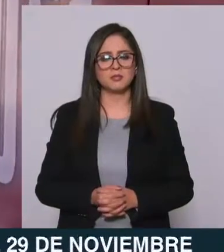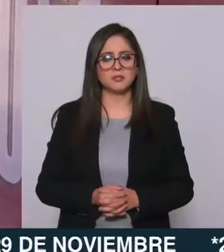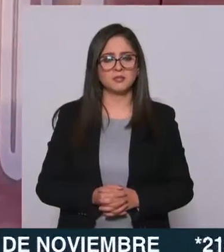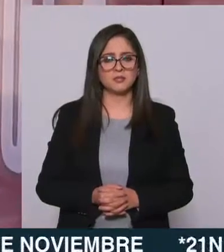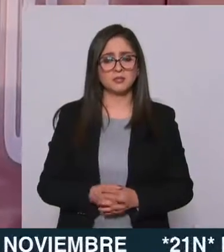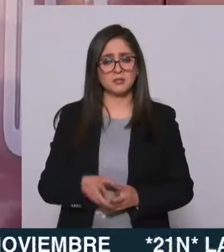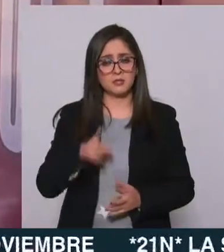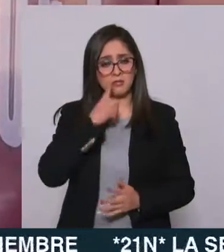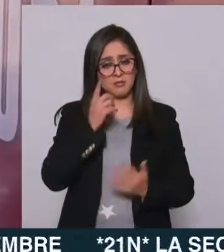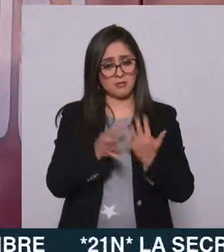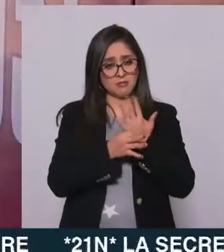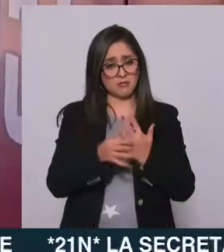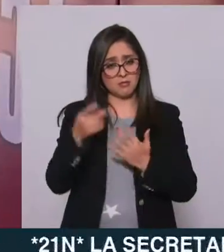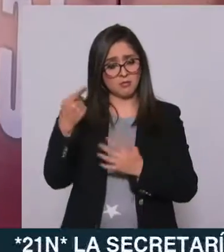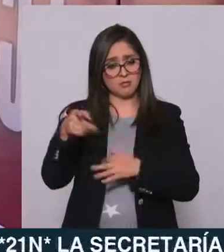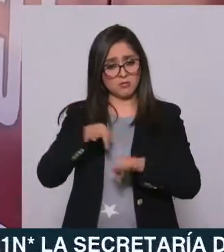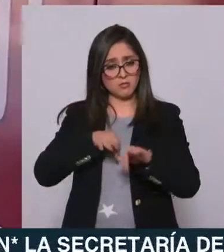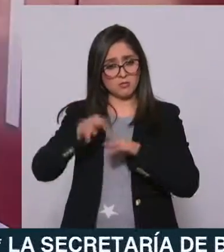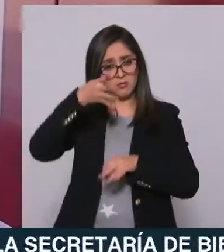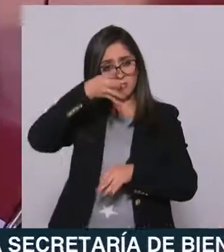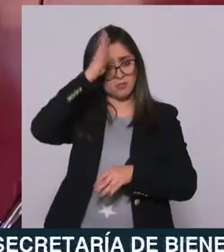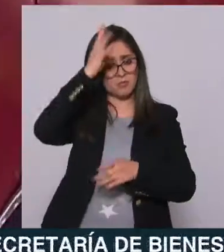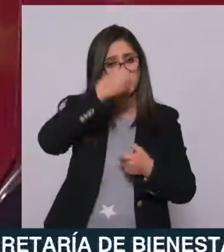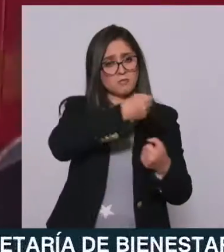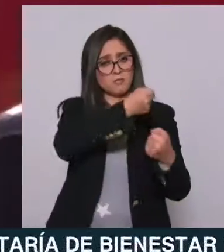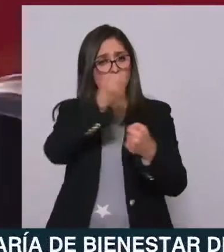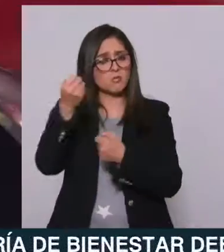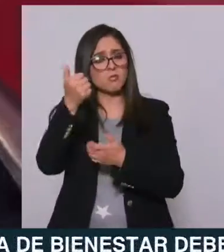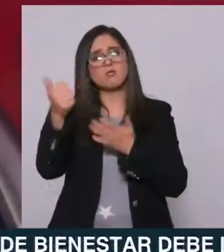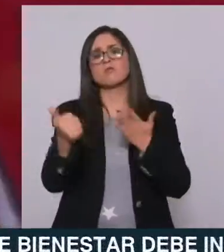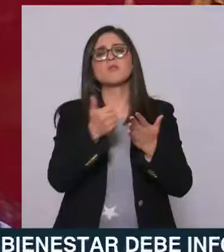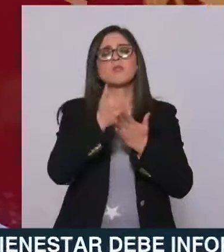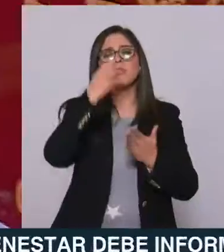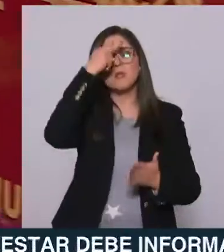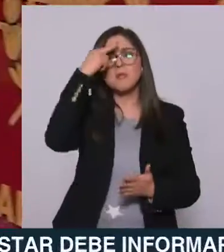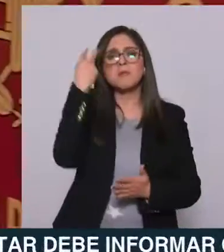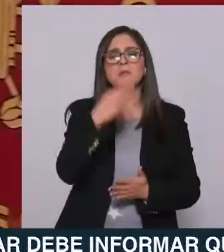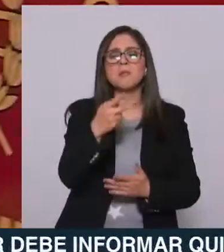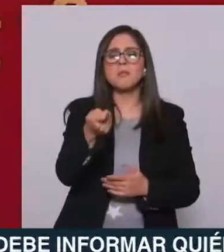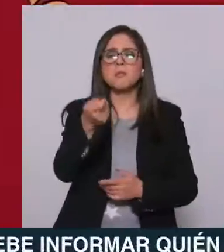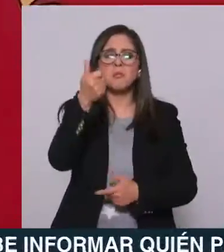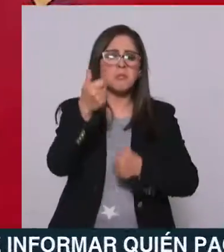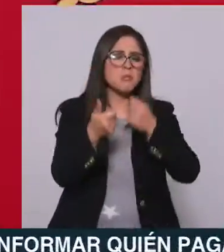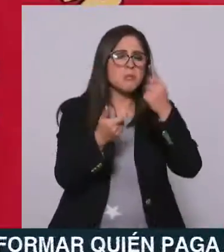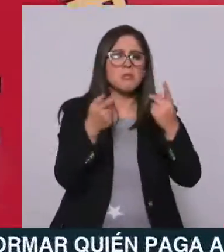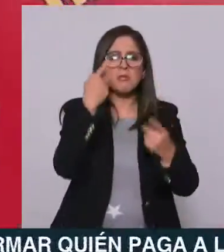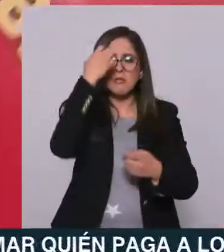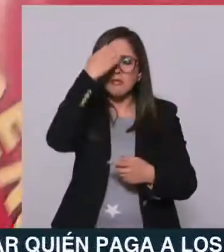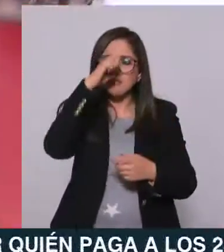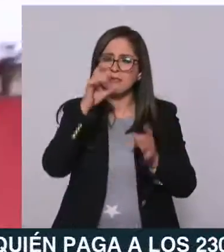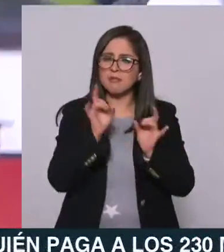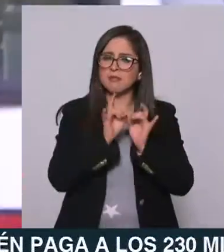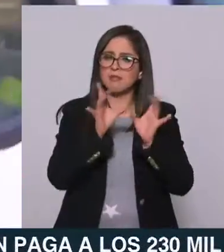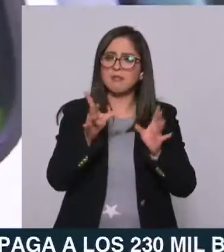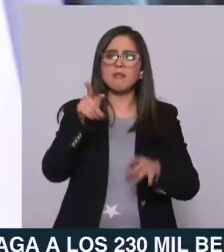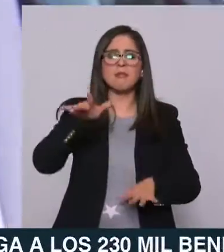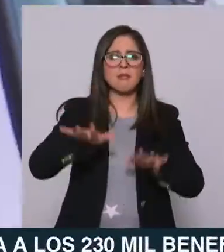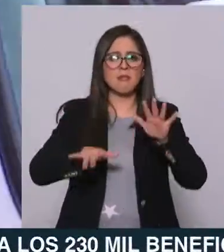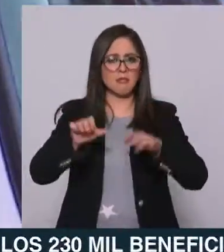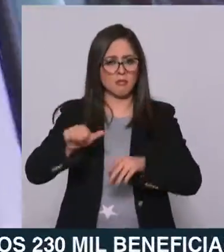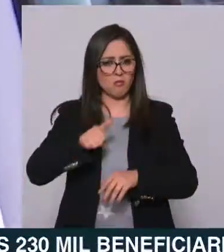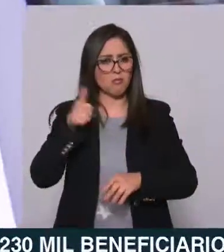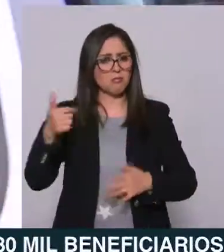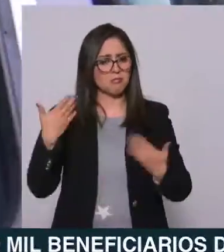Dice que en el tiempo que lleva como bombera de la Ciudad de México, ha experimentado muchas experiencias, en su mayoría